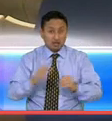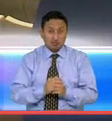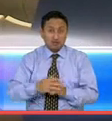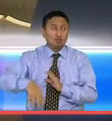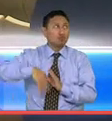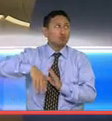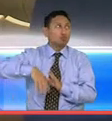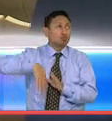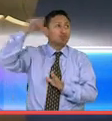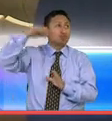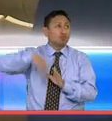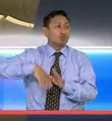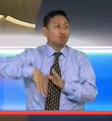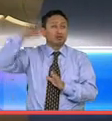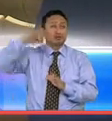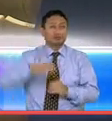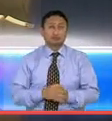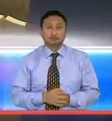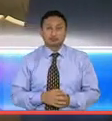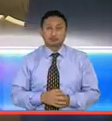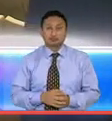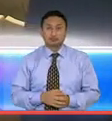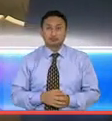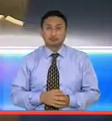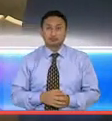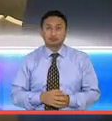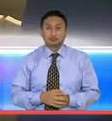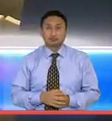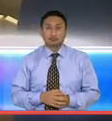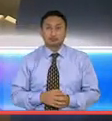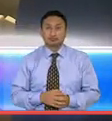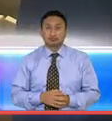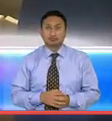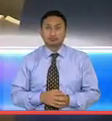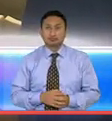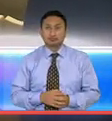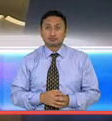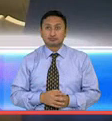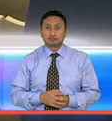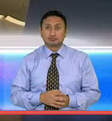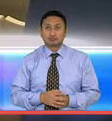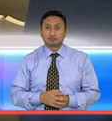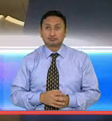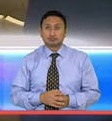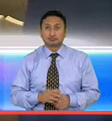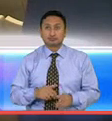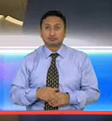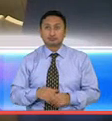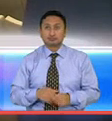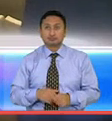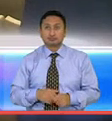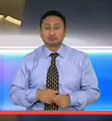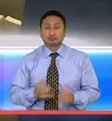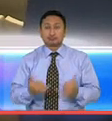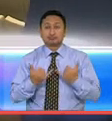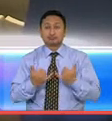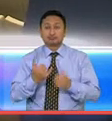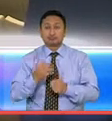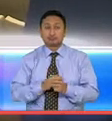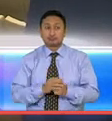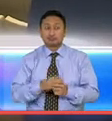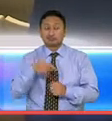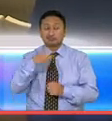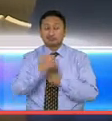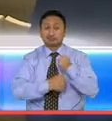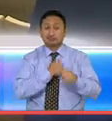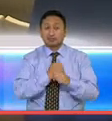etcétera, se asigne un lugar de ubicación que, de acuerdo al número de cupos disponibles en el año respectivo